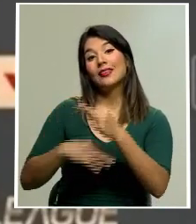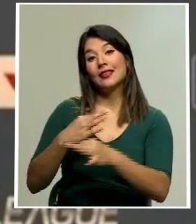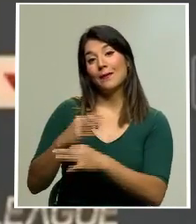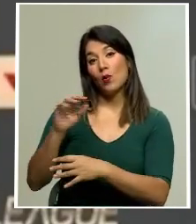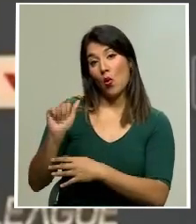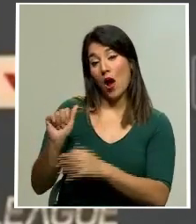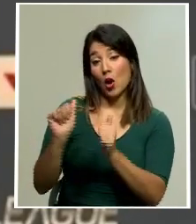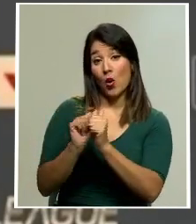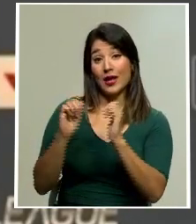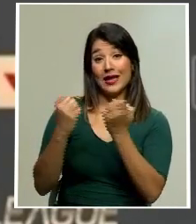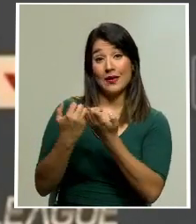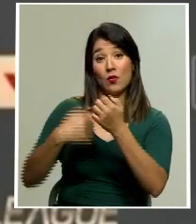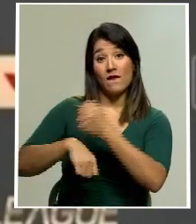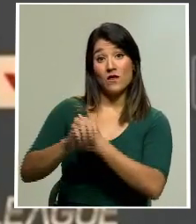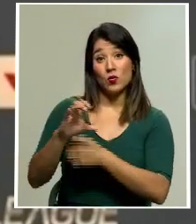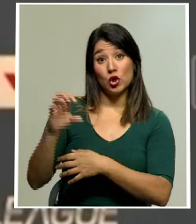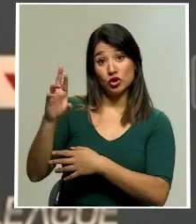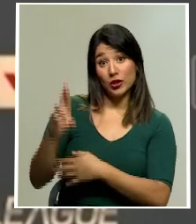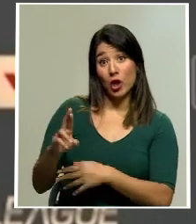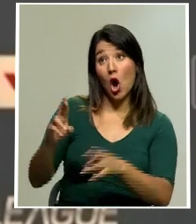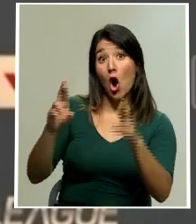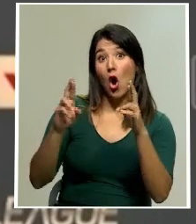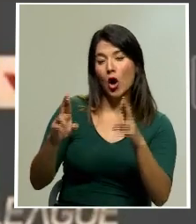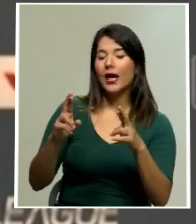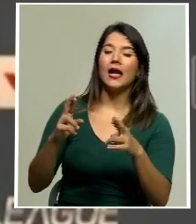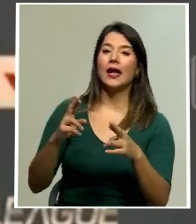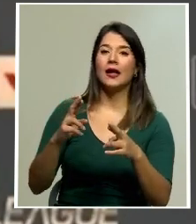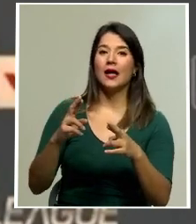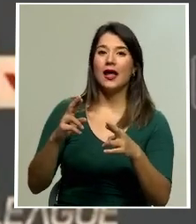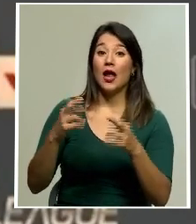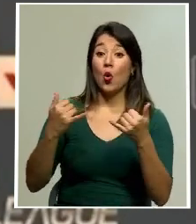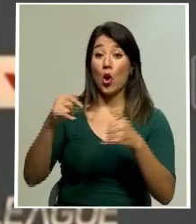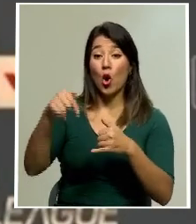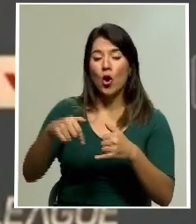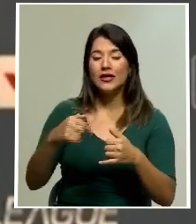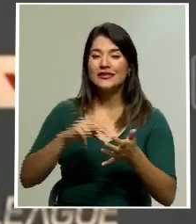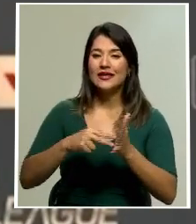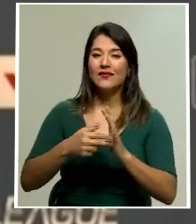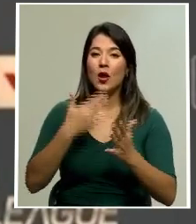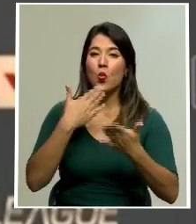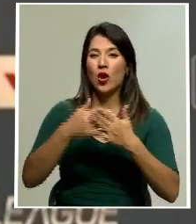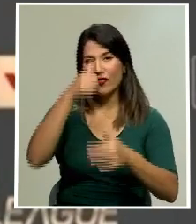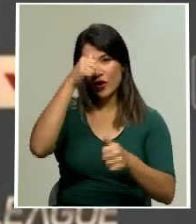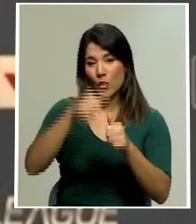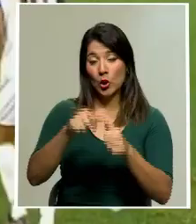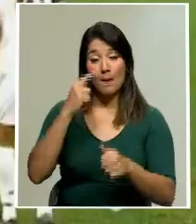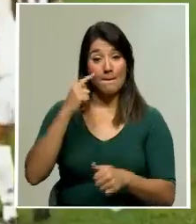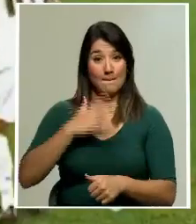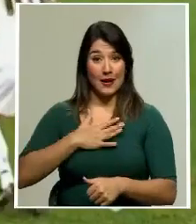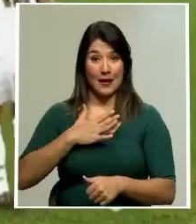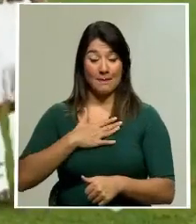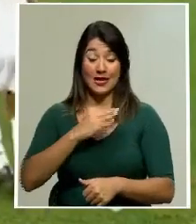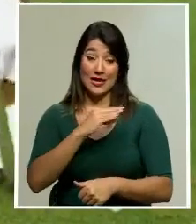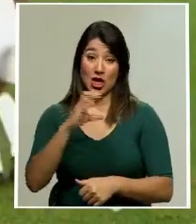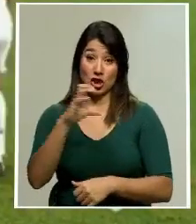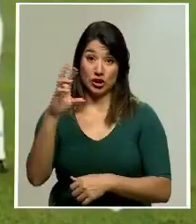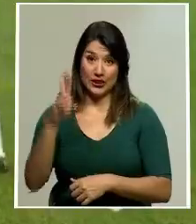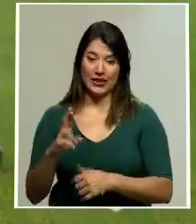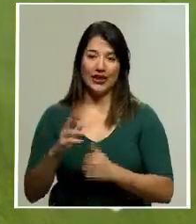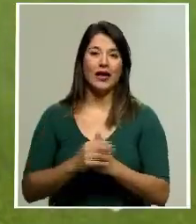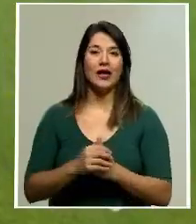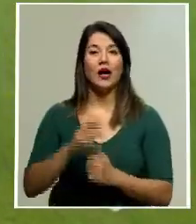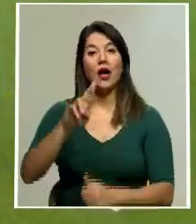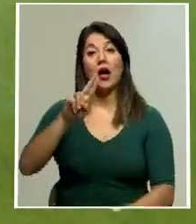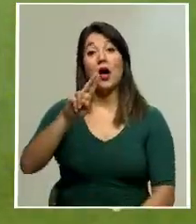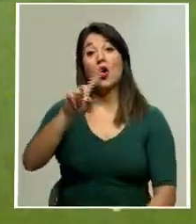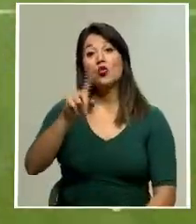que este partido nos traiga buenos recuerdos, tenga buenos recuerdos para mí y para el país a futuro. Brian Ruiz y Celso Borges, titulares